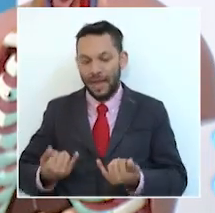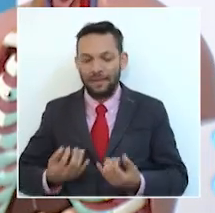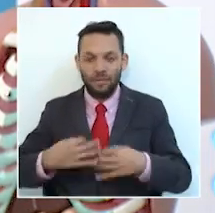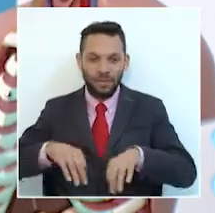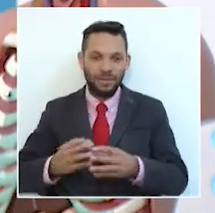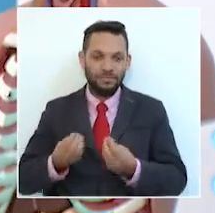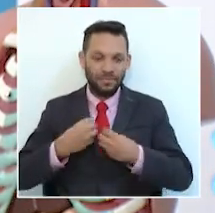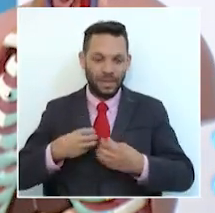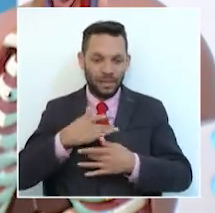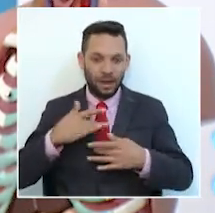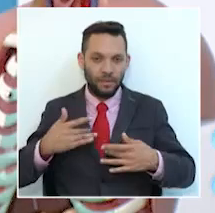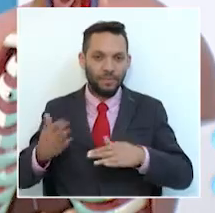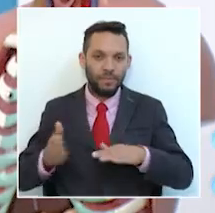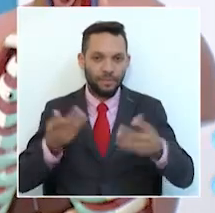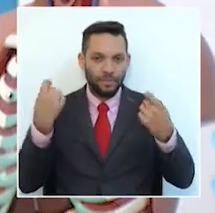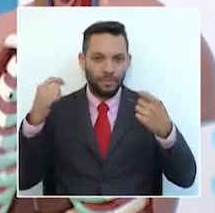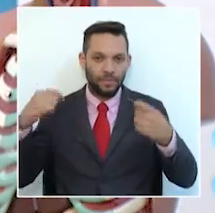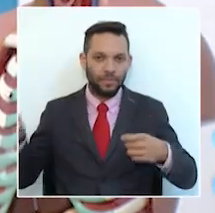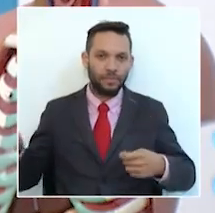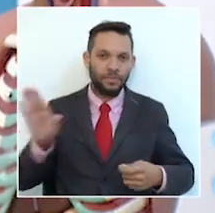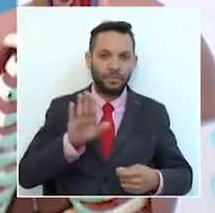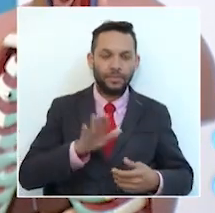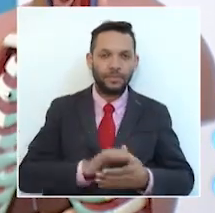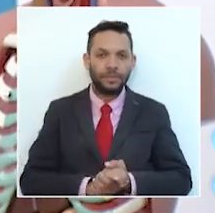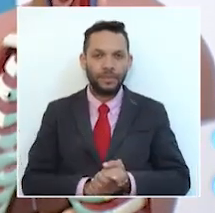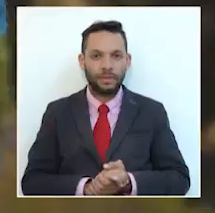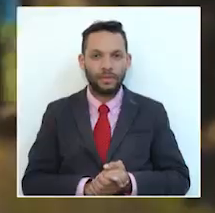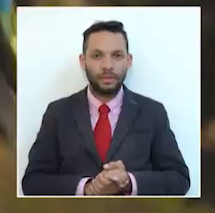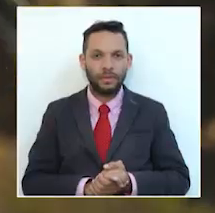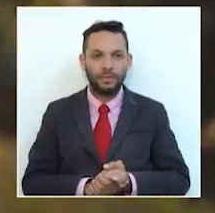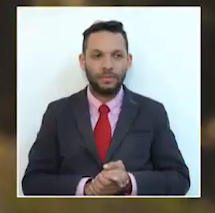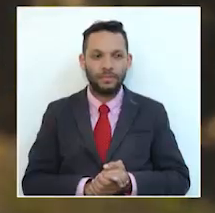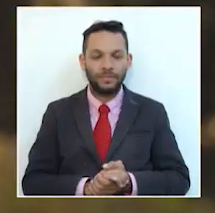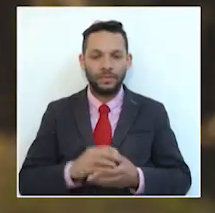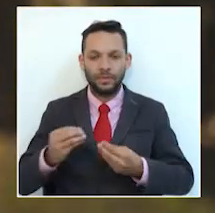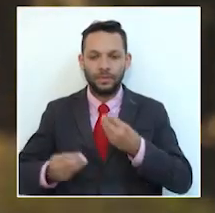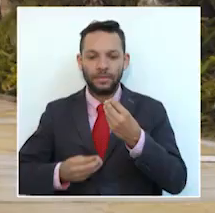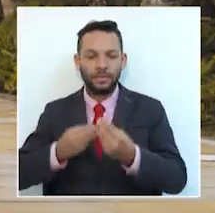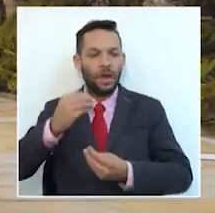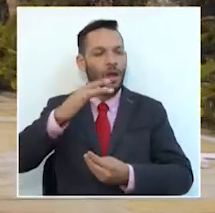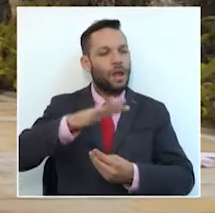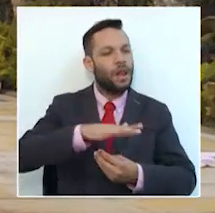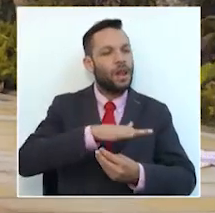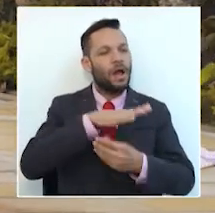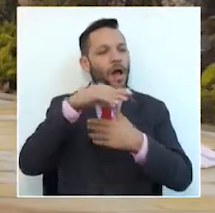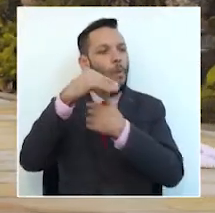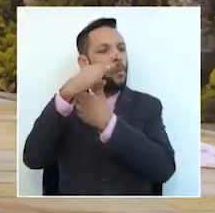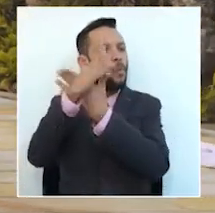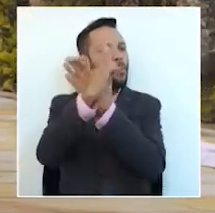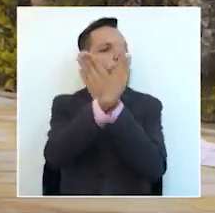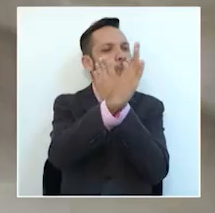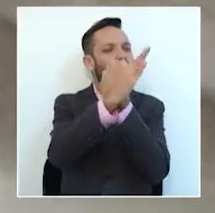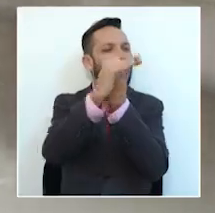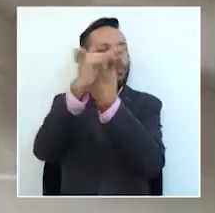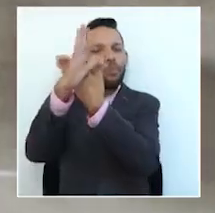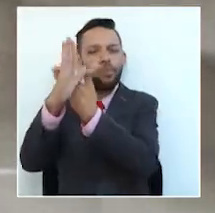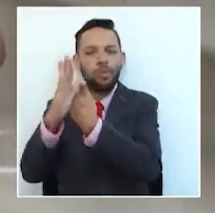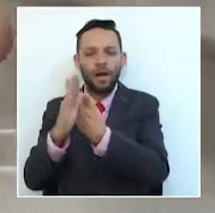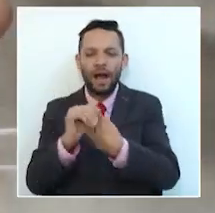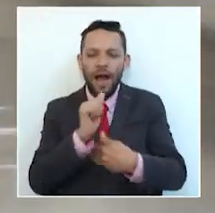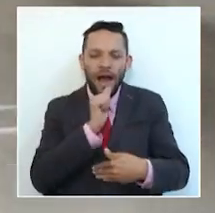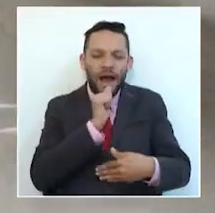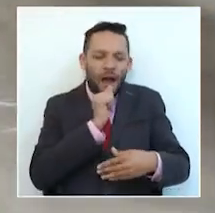ese corte de comerciales y ya regresamos soy el canto de cientos de aves soy el calor de las aguas